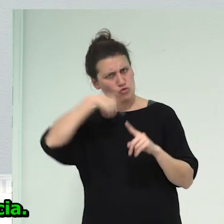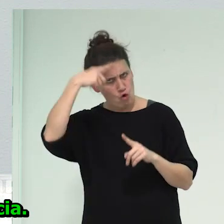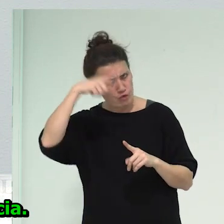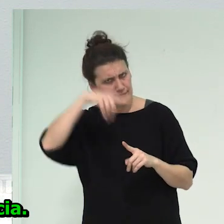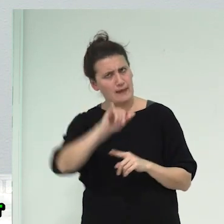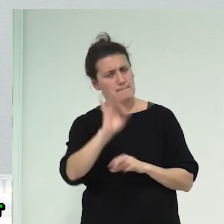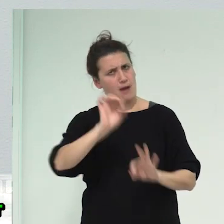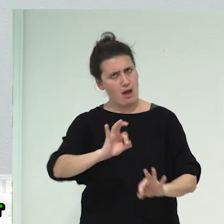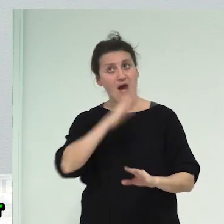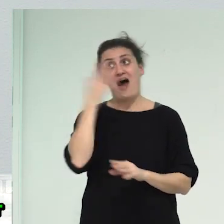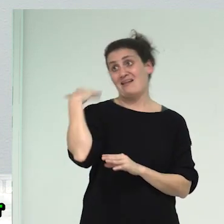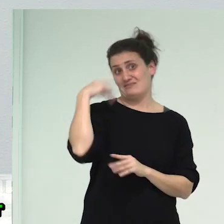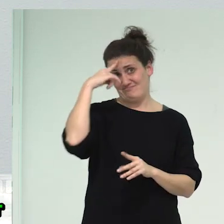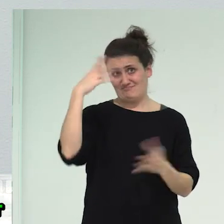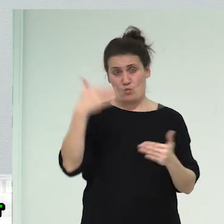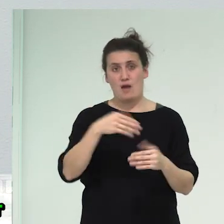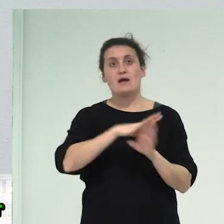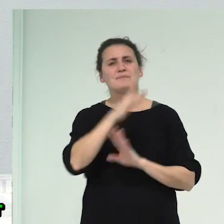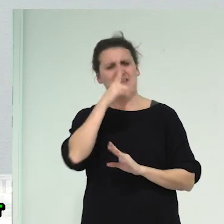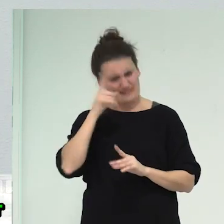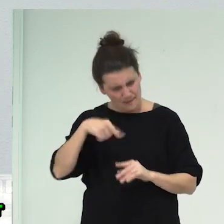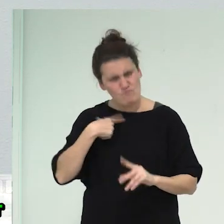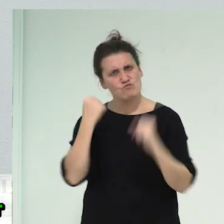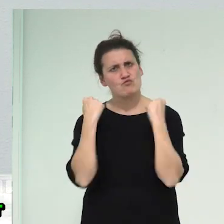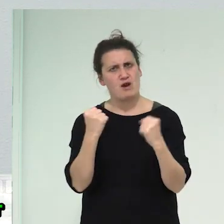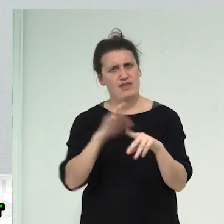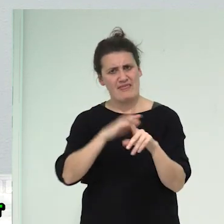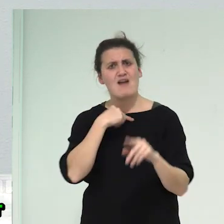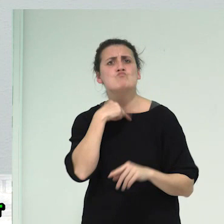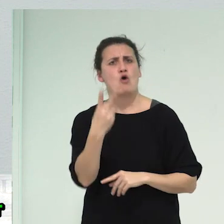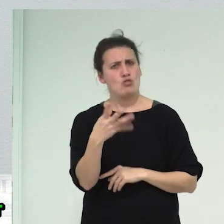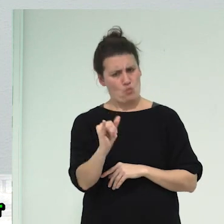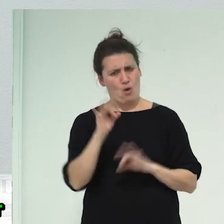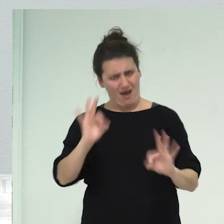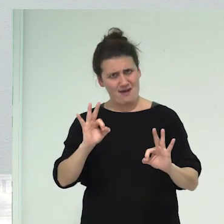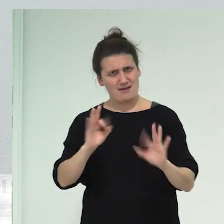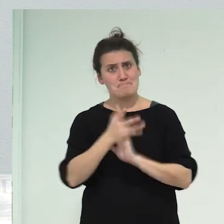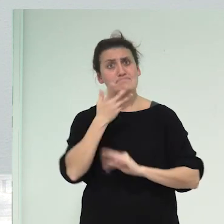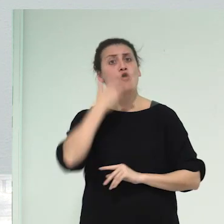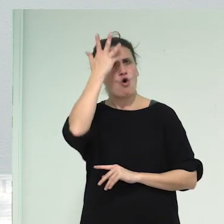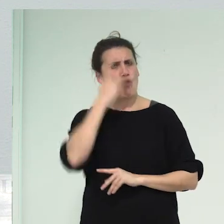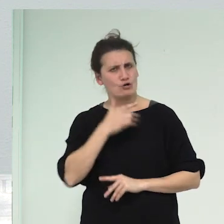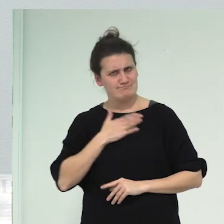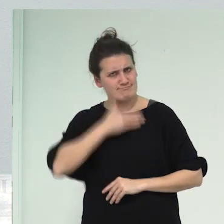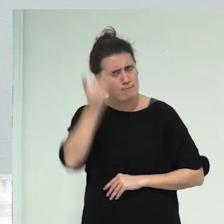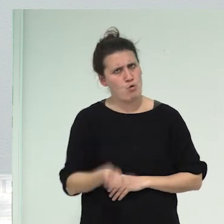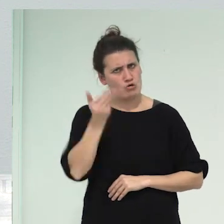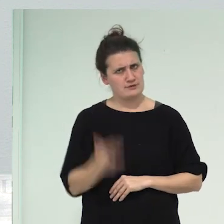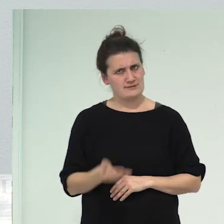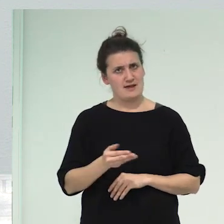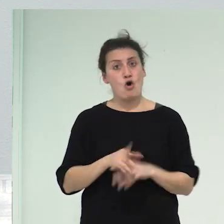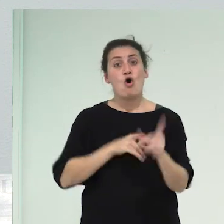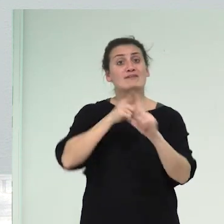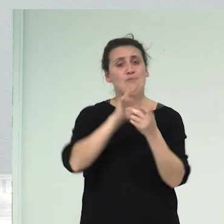teníamos conciencia. Estamos tomando más fuerza de que nuestra voz y nuestro color es importante para